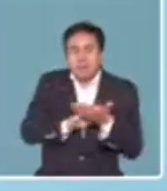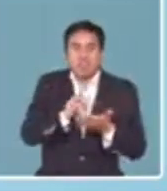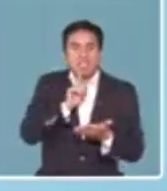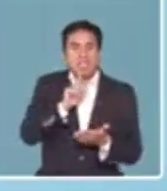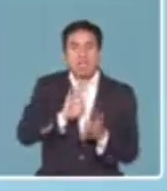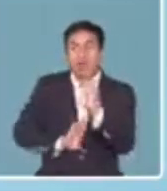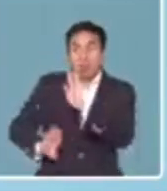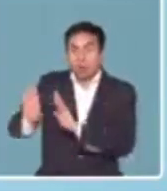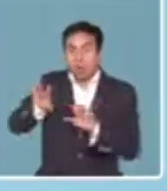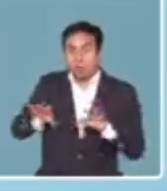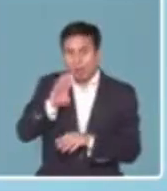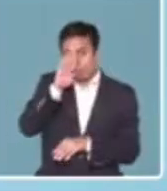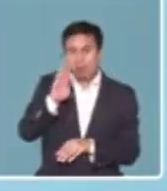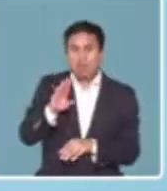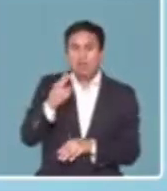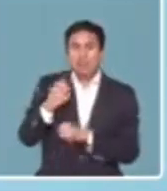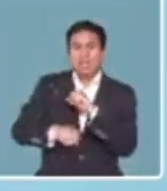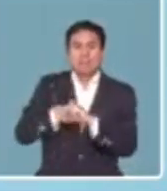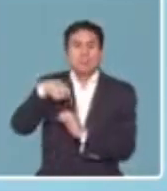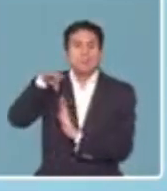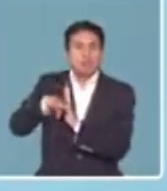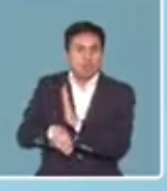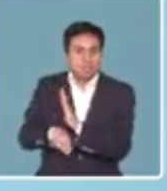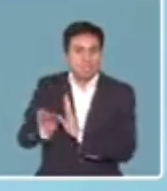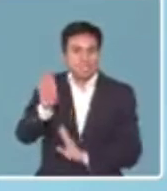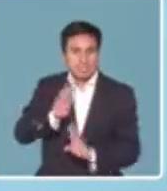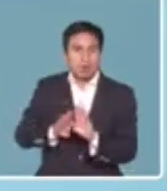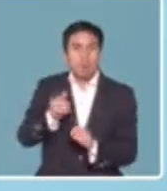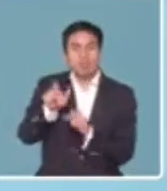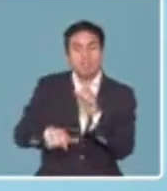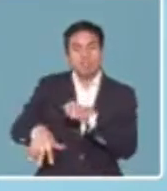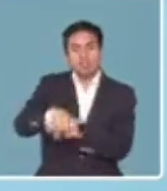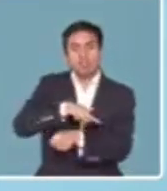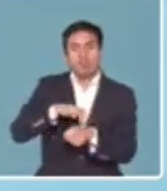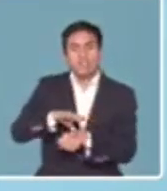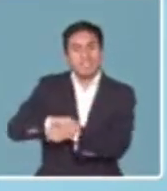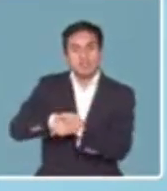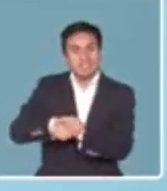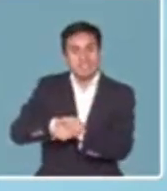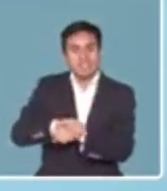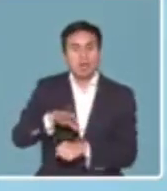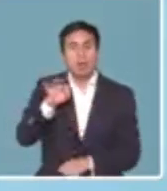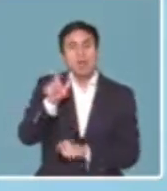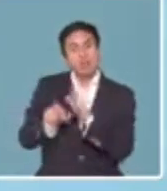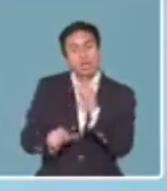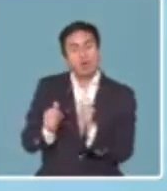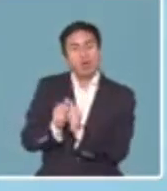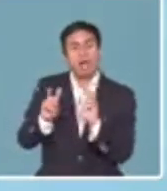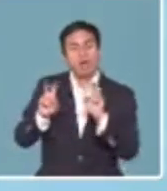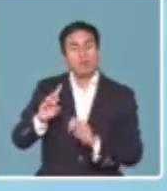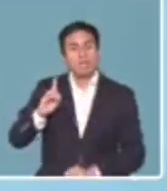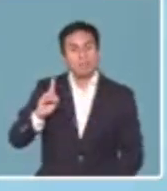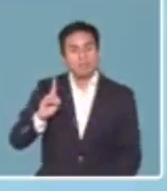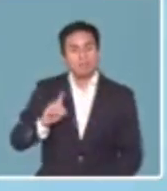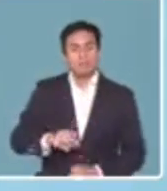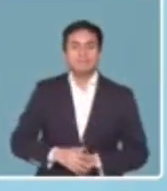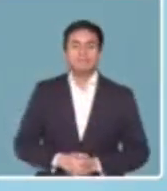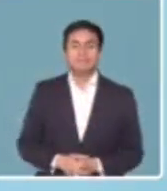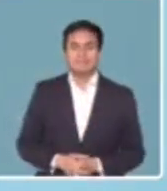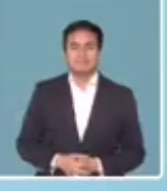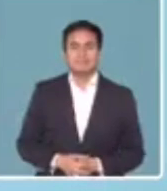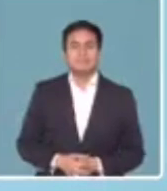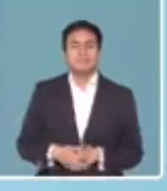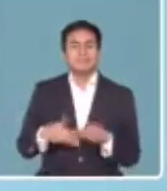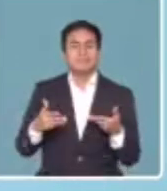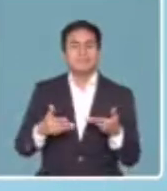bajo su cuidado a niños y niñas menores de 14 años, a personas en situación de dependencia o personas con algún tipo de discapacidad.